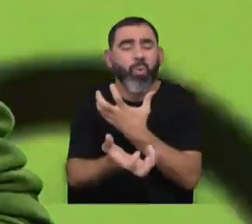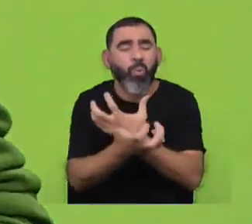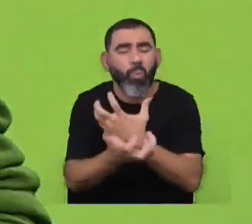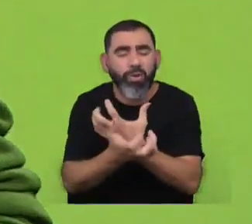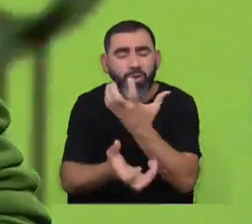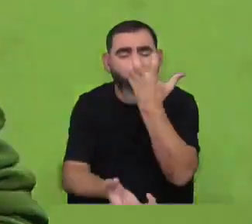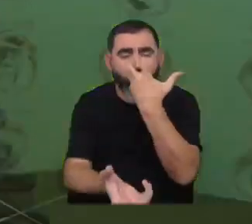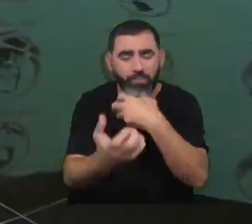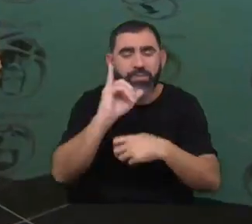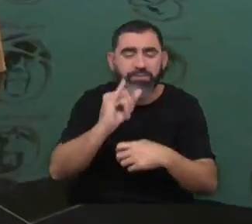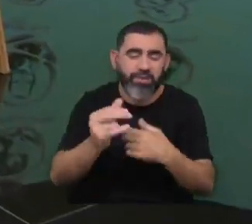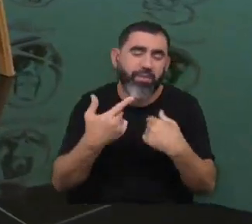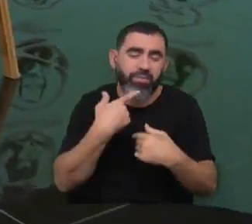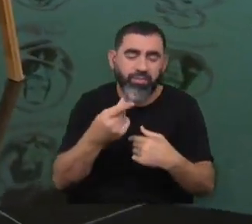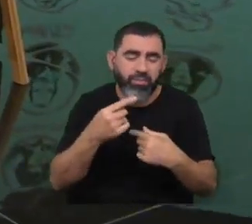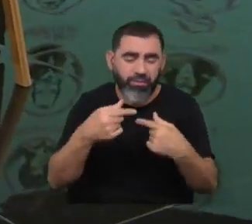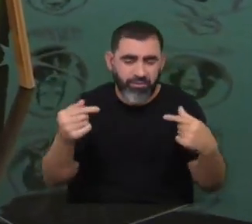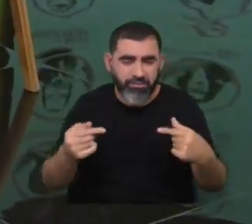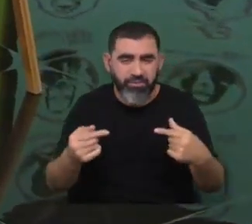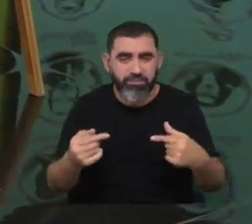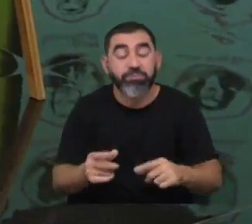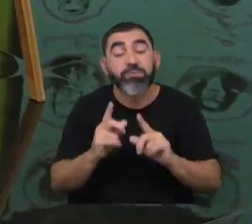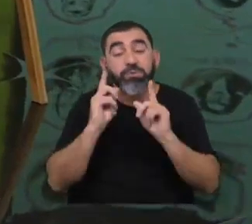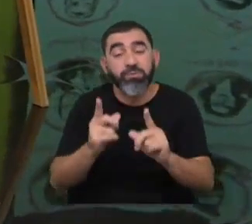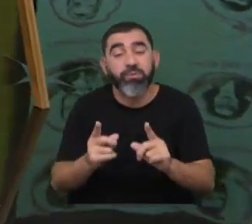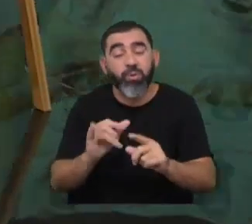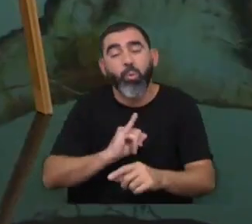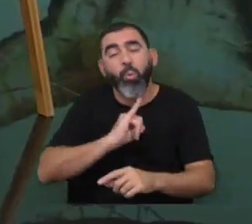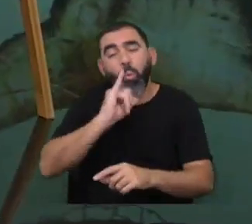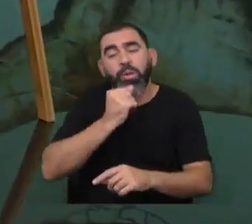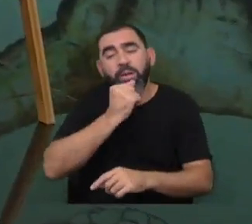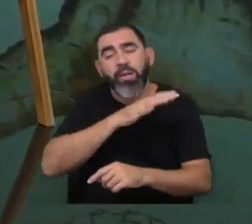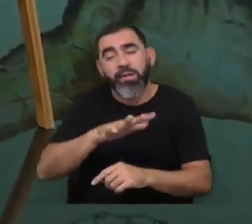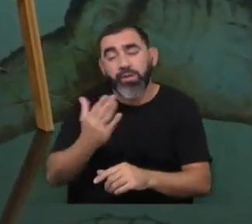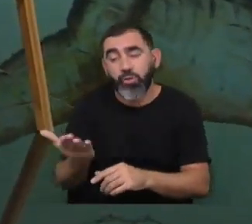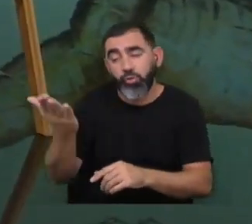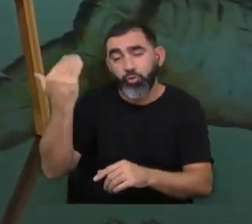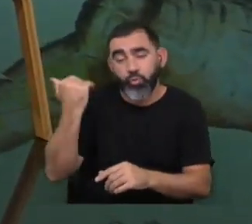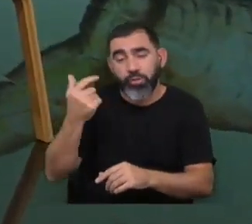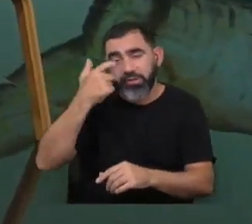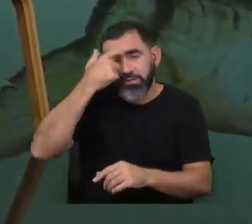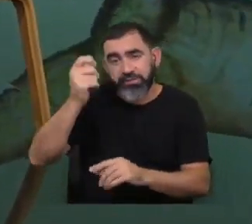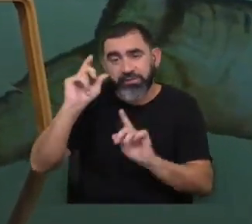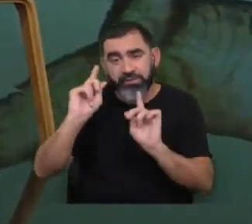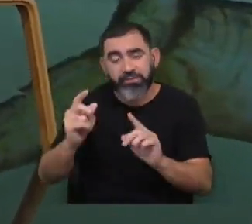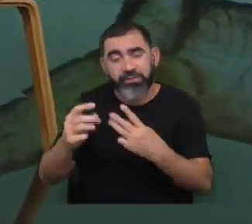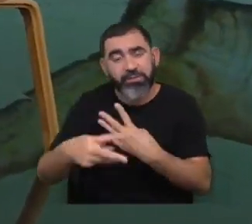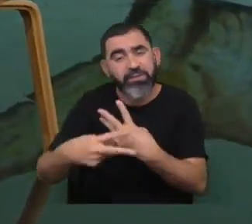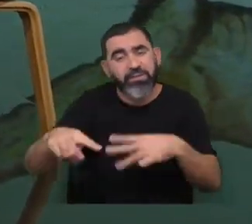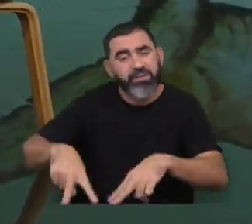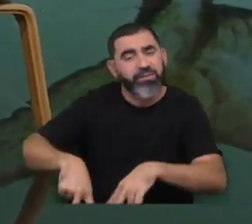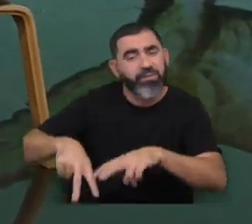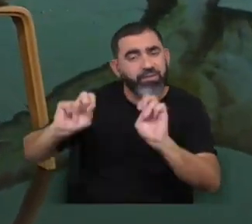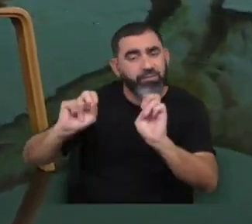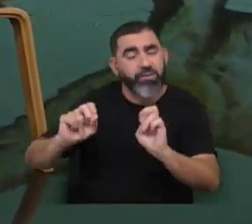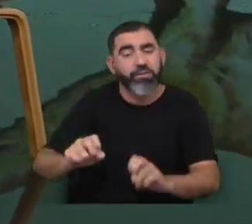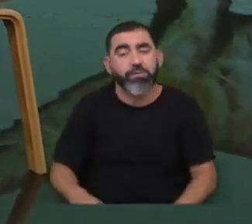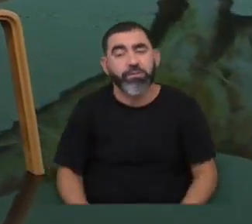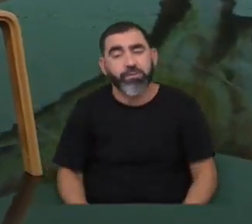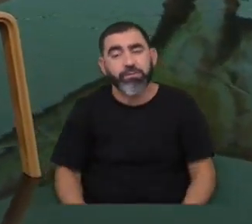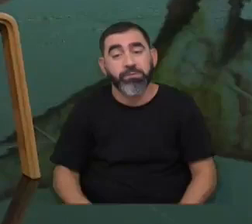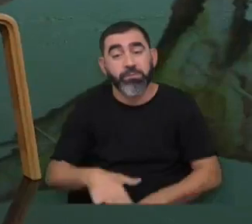los animales, que habla obviamente de todo eso, también es contar la historia que hay detrás, la historia científica, la historia de investigación, porque sin